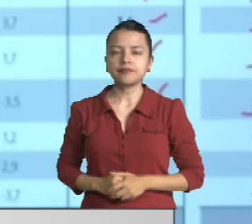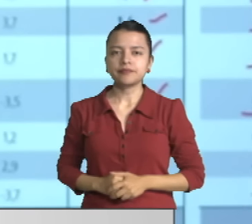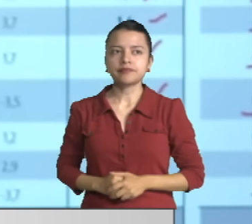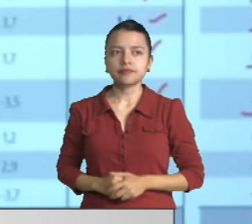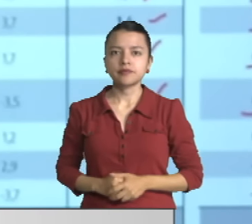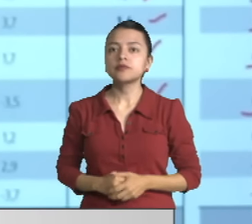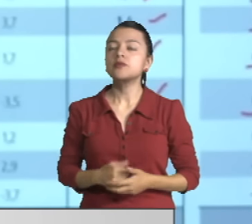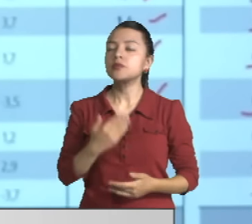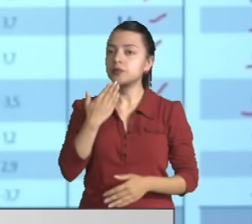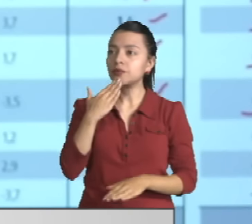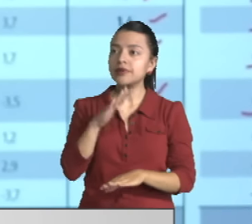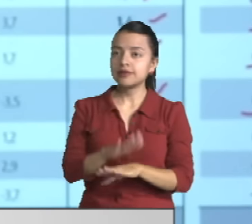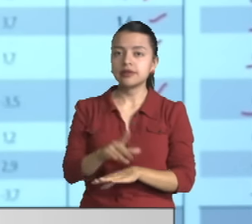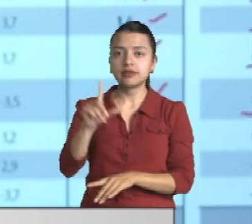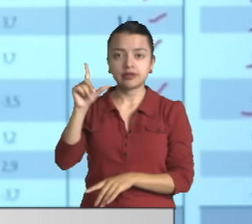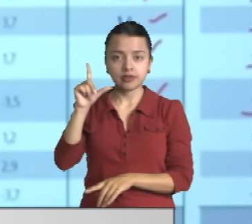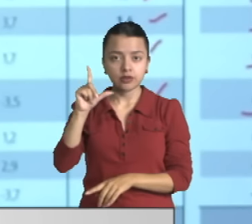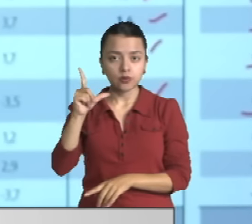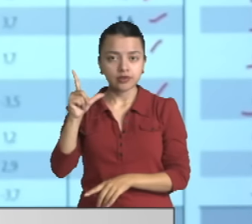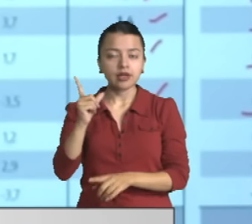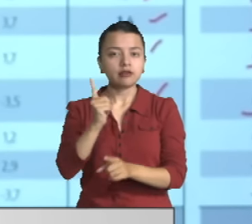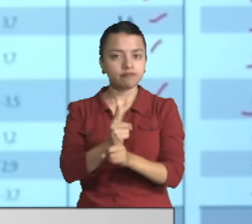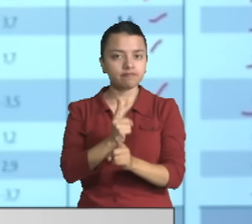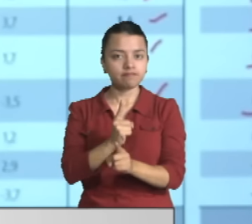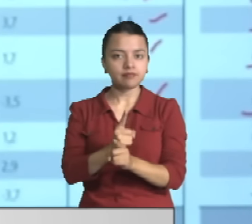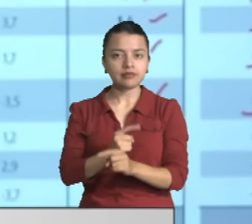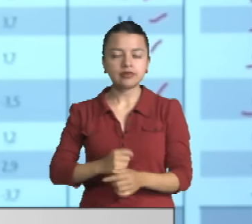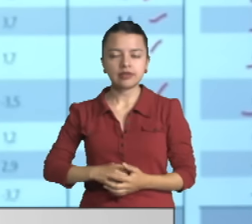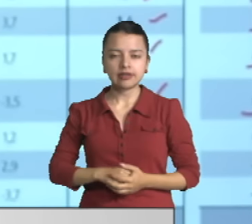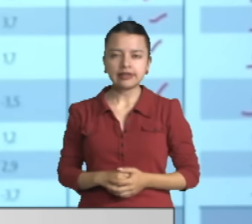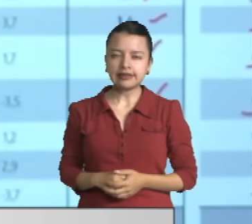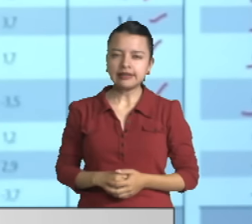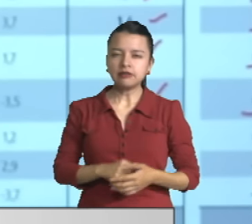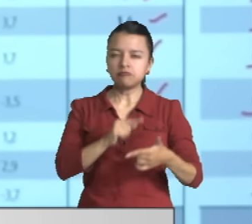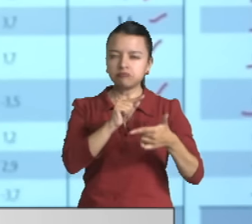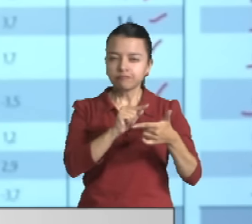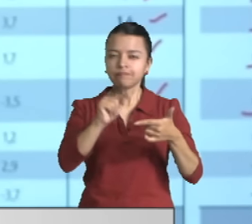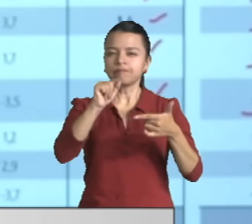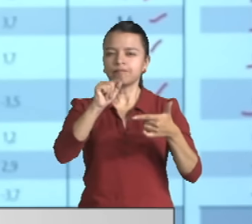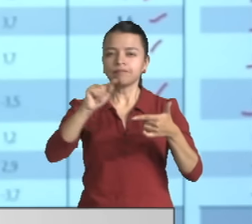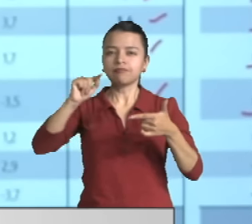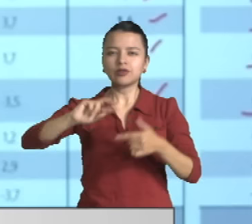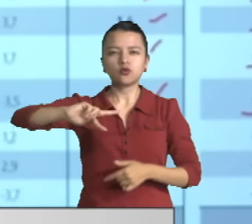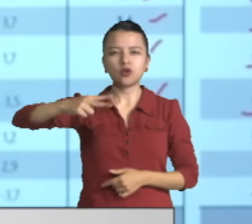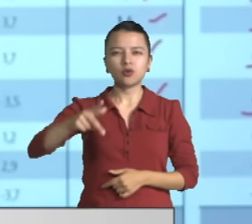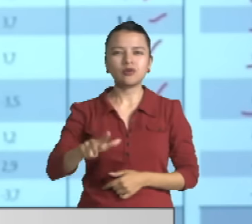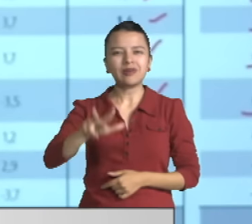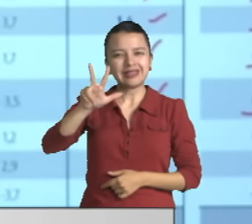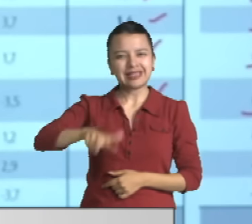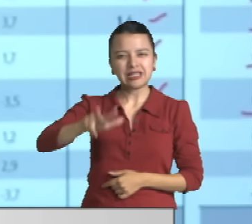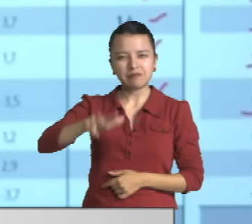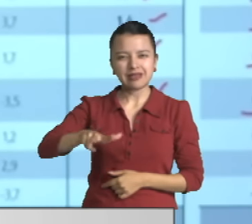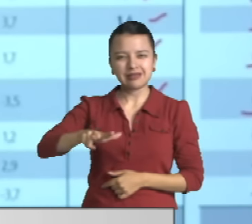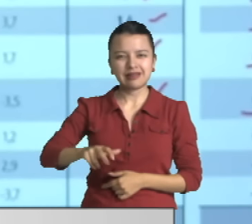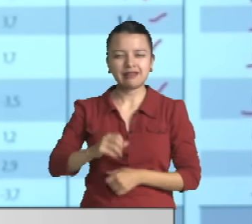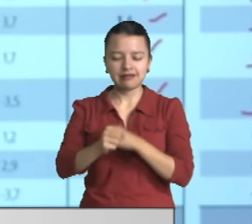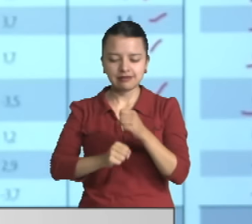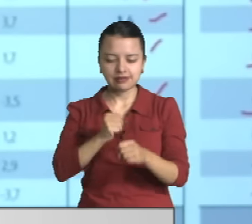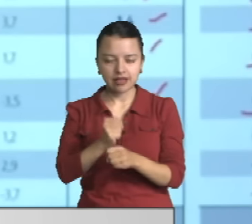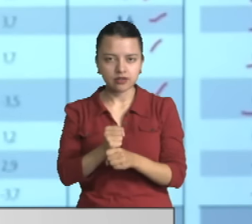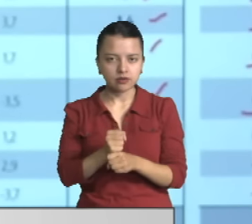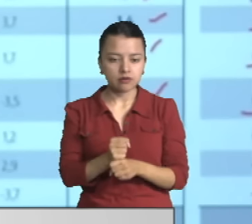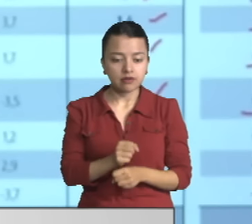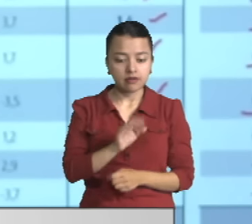Luisa, muy buenas tardes. Así es, buenas noticias para la economía colombiana. Registró un repunte en su segundo trimestre de este año, es decir, lo que